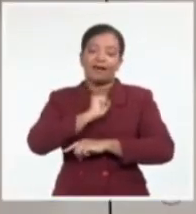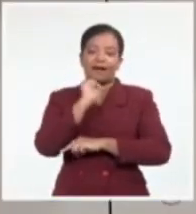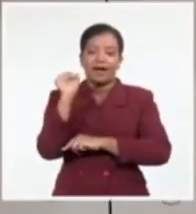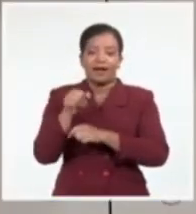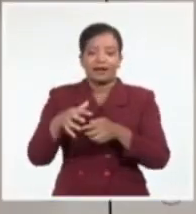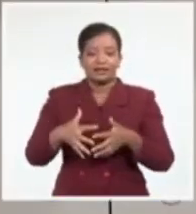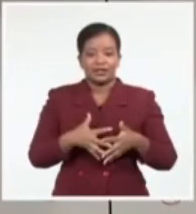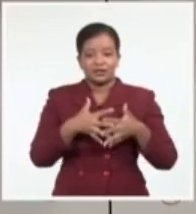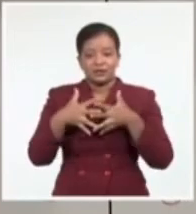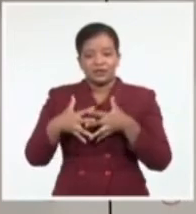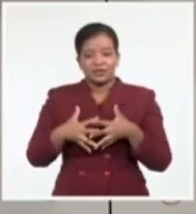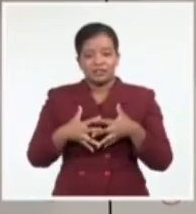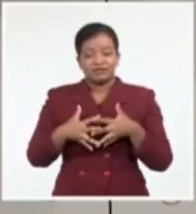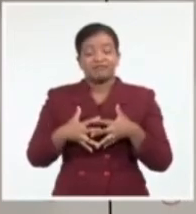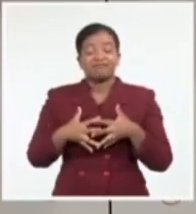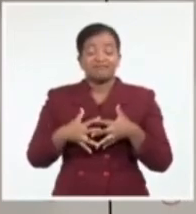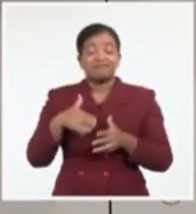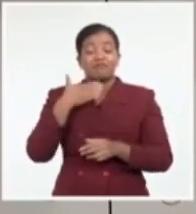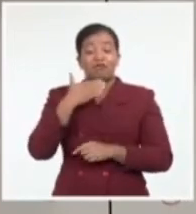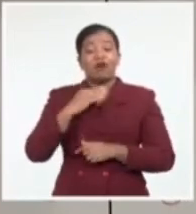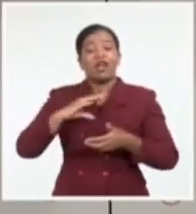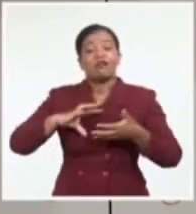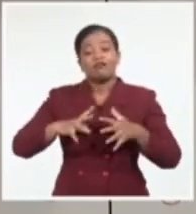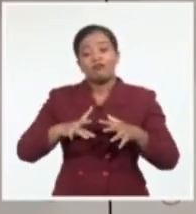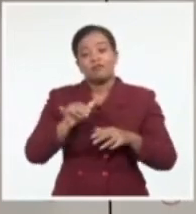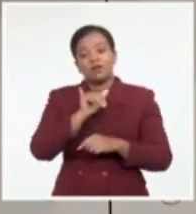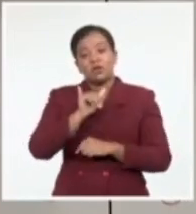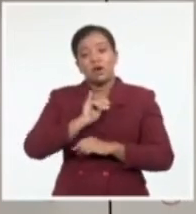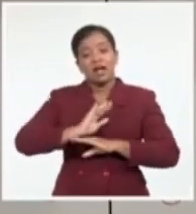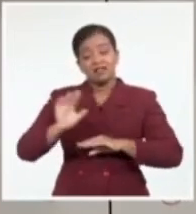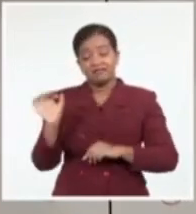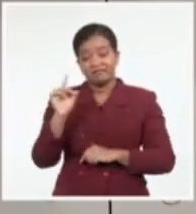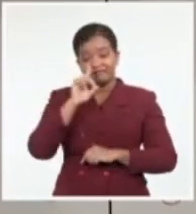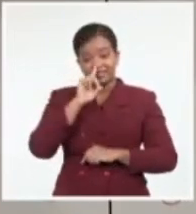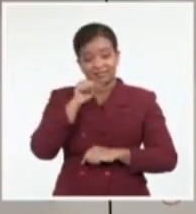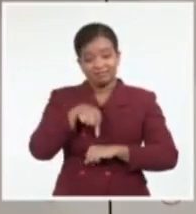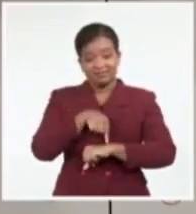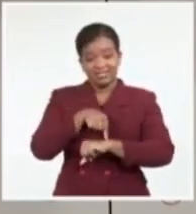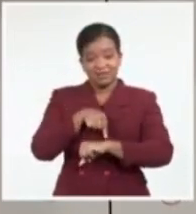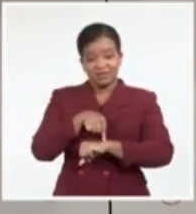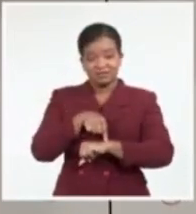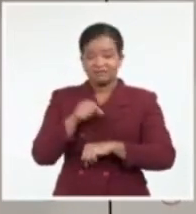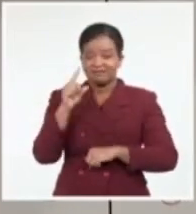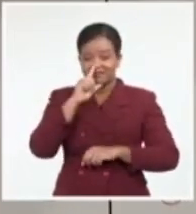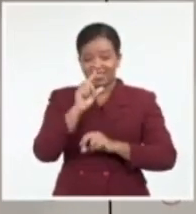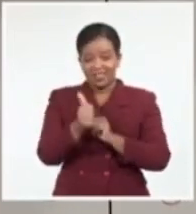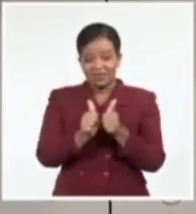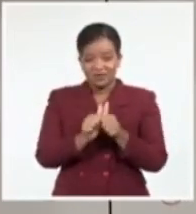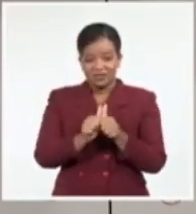Sin duda sería una hermosa forma de decir adiós a uno de los grandes, Roger Federer. Así finalizan los deportes. Muy buenas tardes.